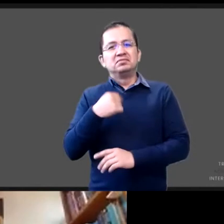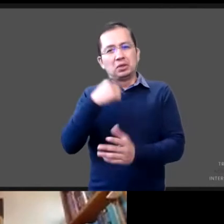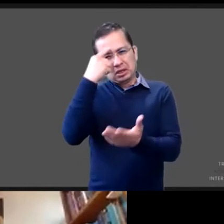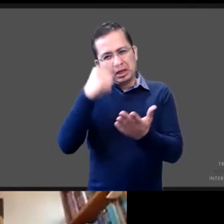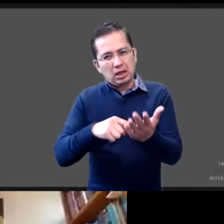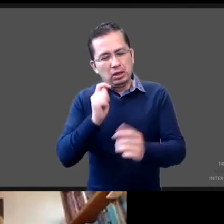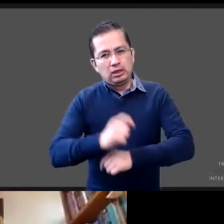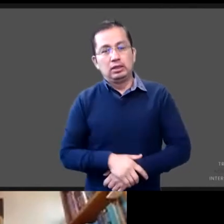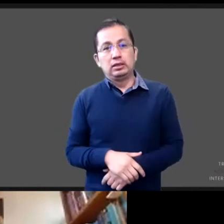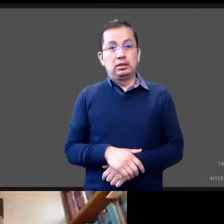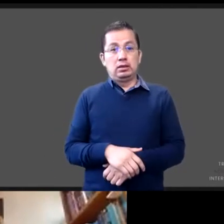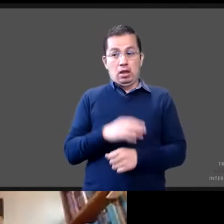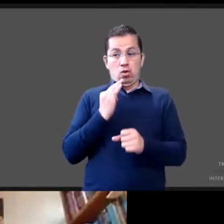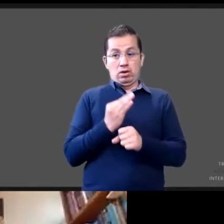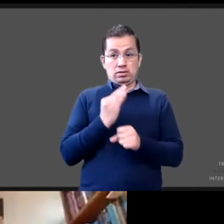muy complicada.